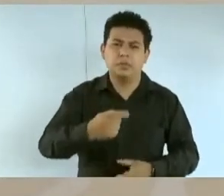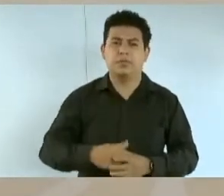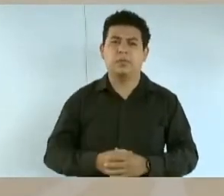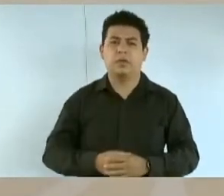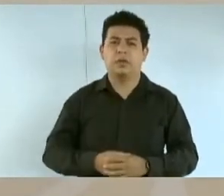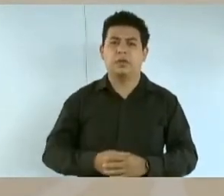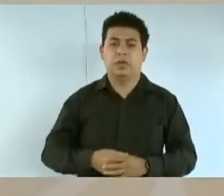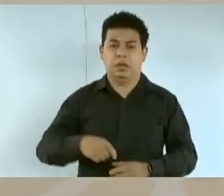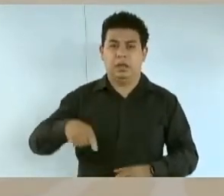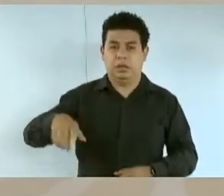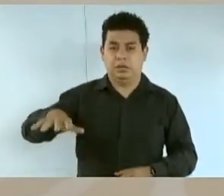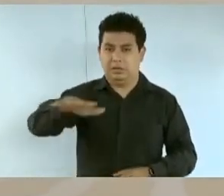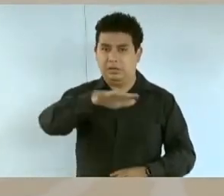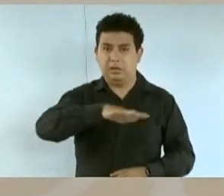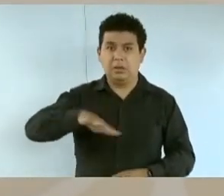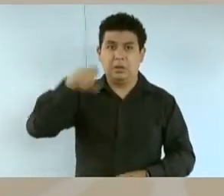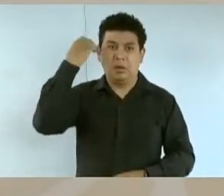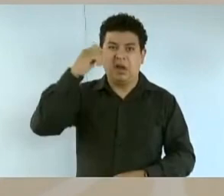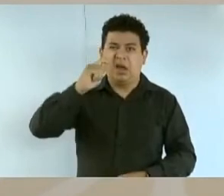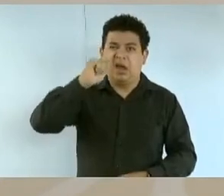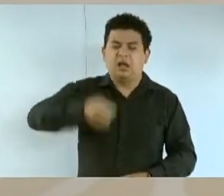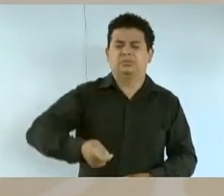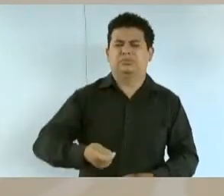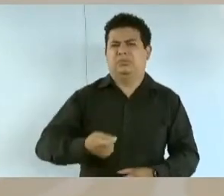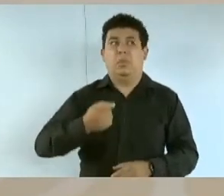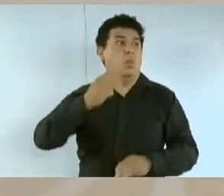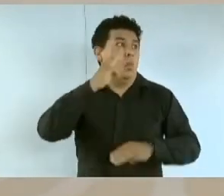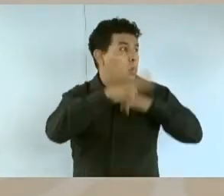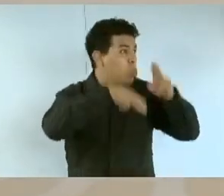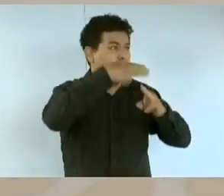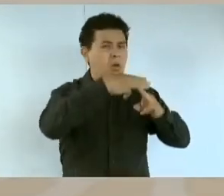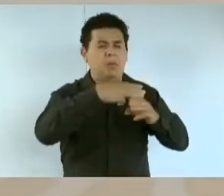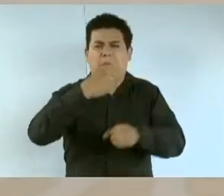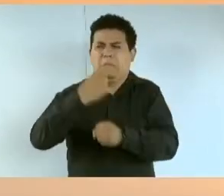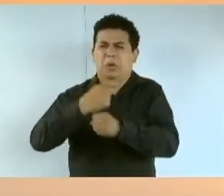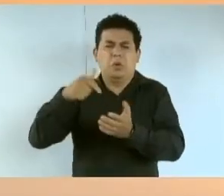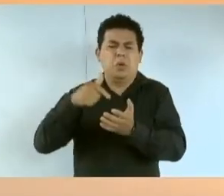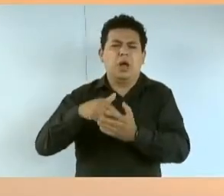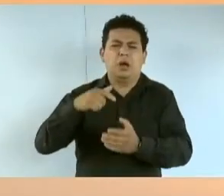Oaxaca es de los pueblos con más cultura en el mundo.